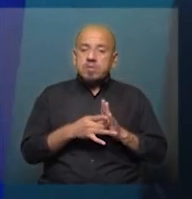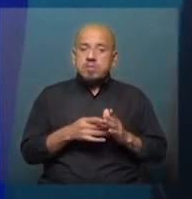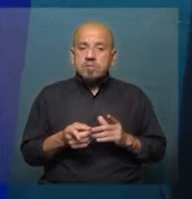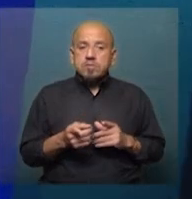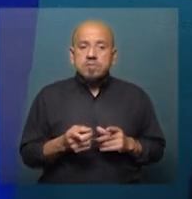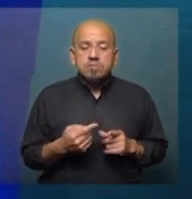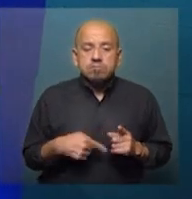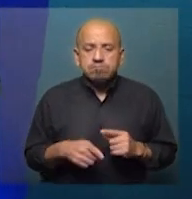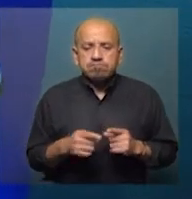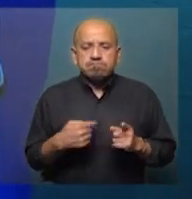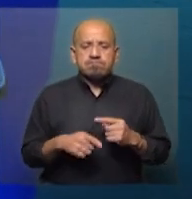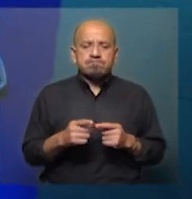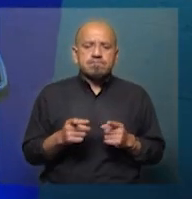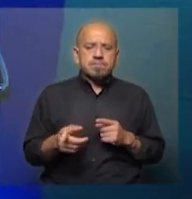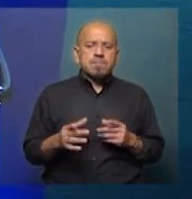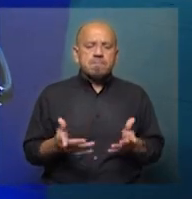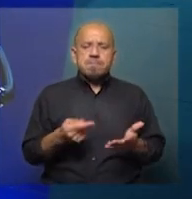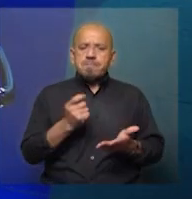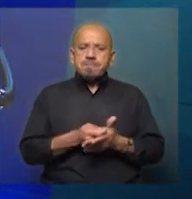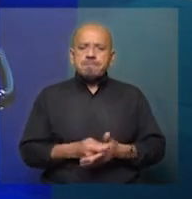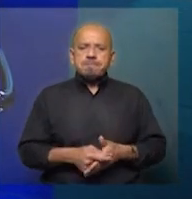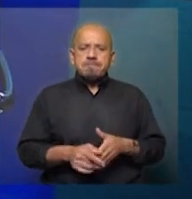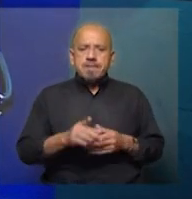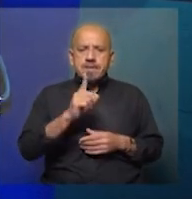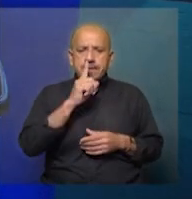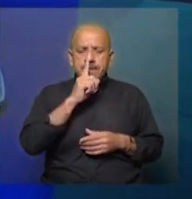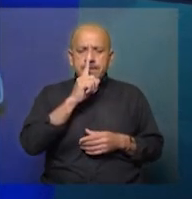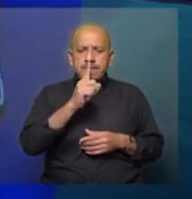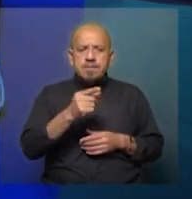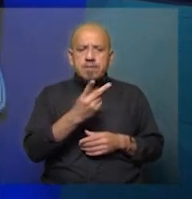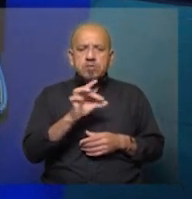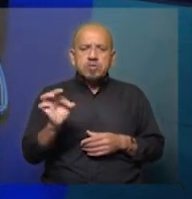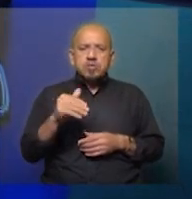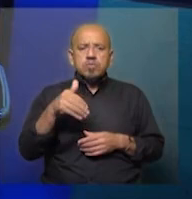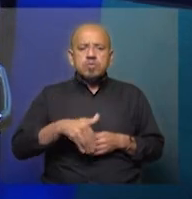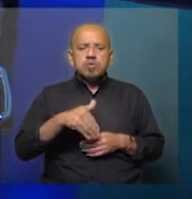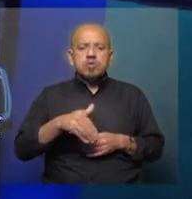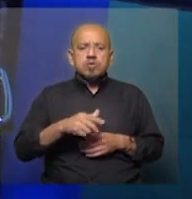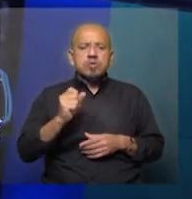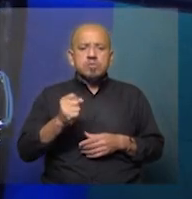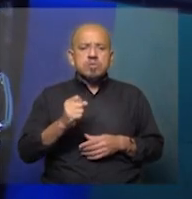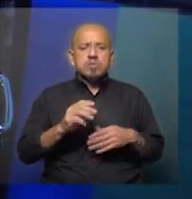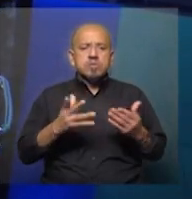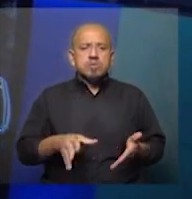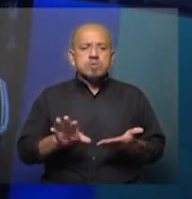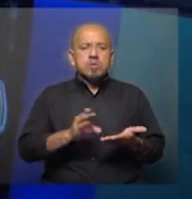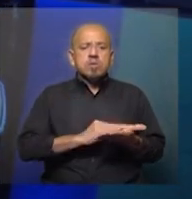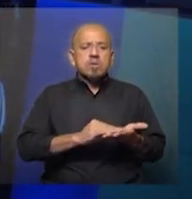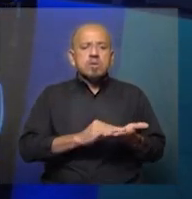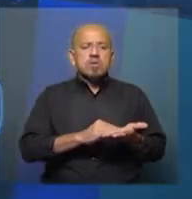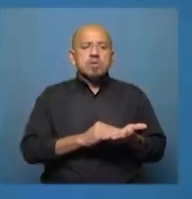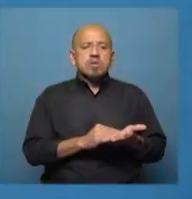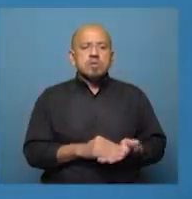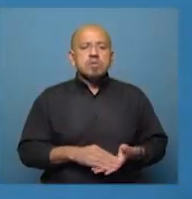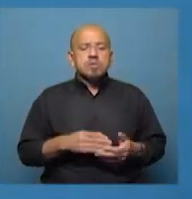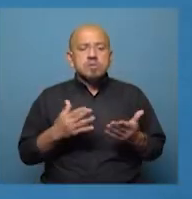este a la cual le lleva pago más de 100 millones de pesos sin ningún procedimiento administrativo que lo avale